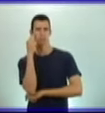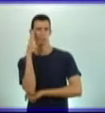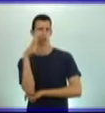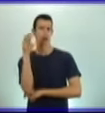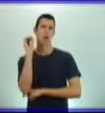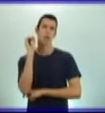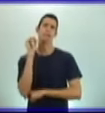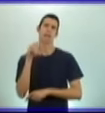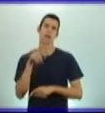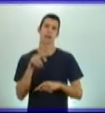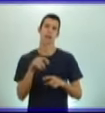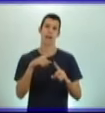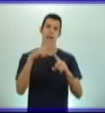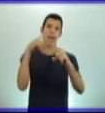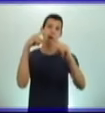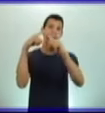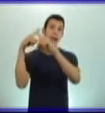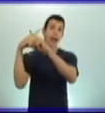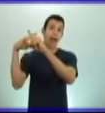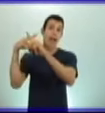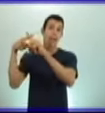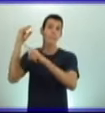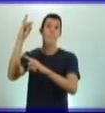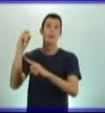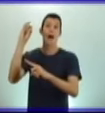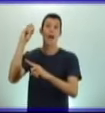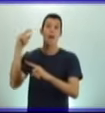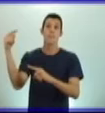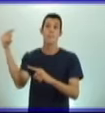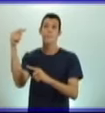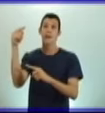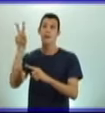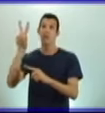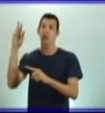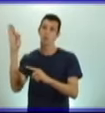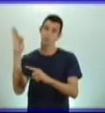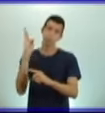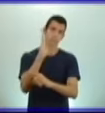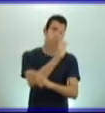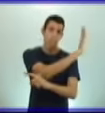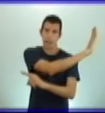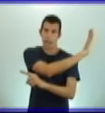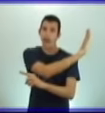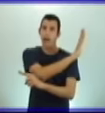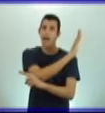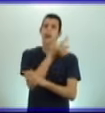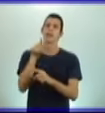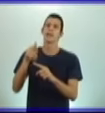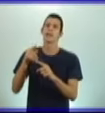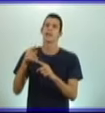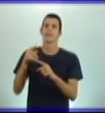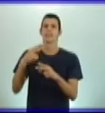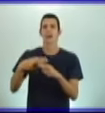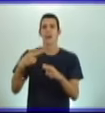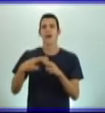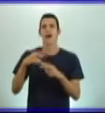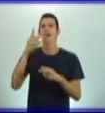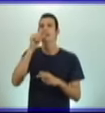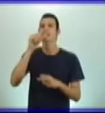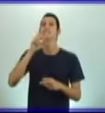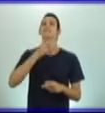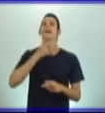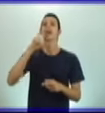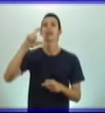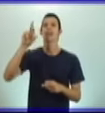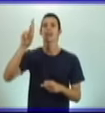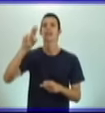2 o las x mayores que 2. Ahora vamos a ver los signos. Fíjense que la gráfica se encuentra